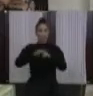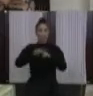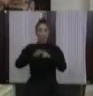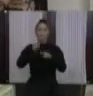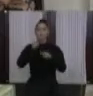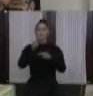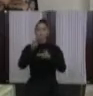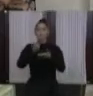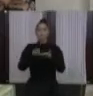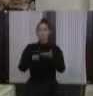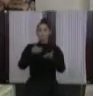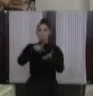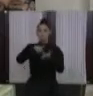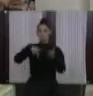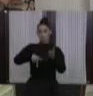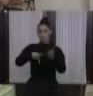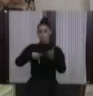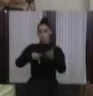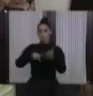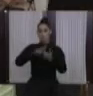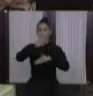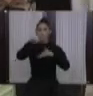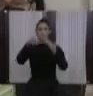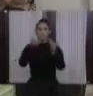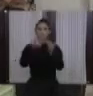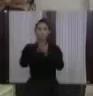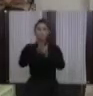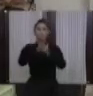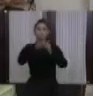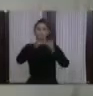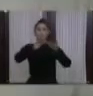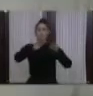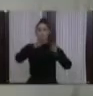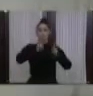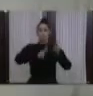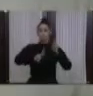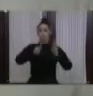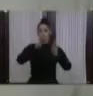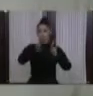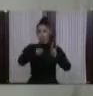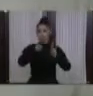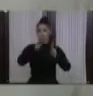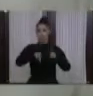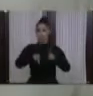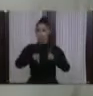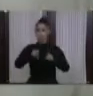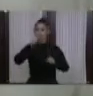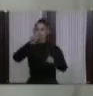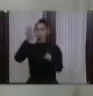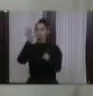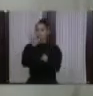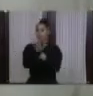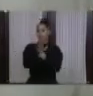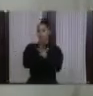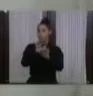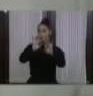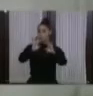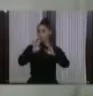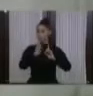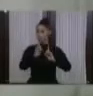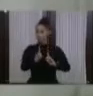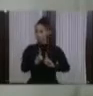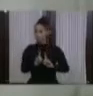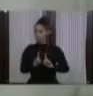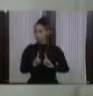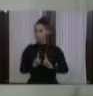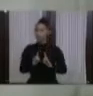que no quiero ser pesimista le voy a dar me van a permitir tomar como dicen el